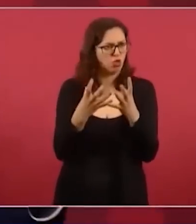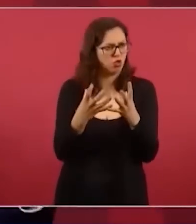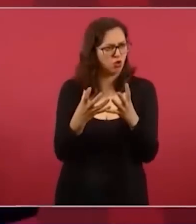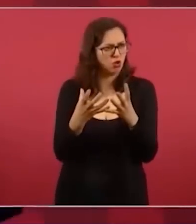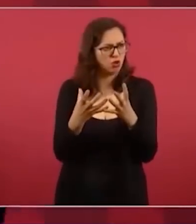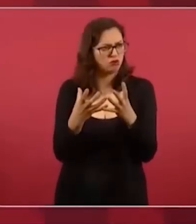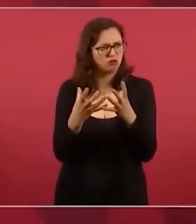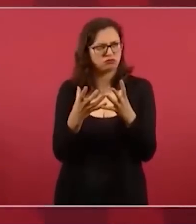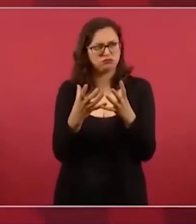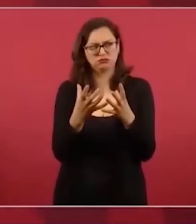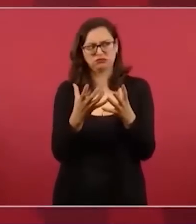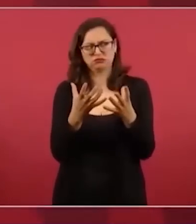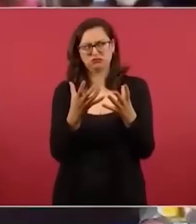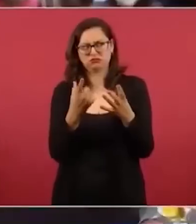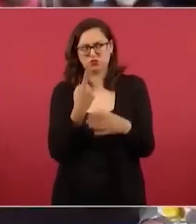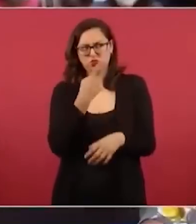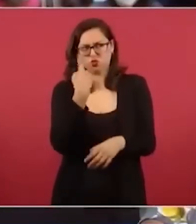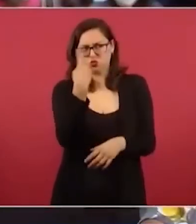No.